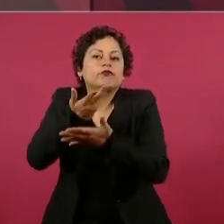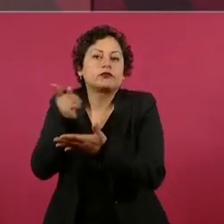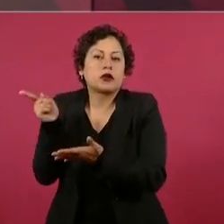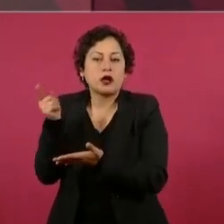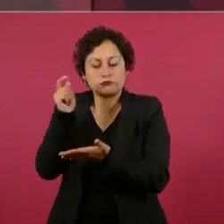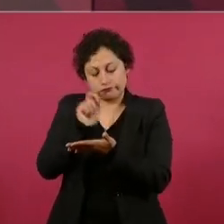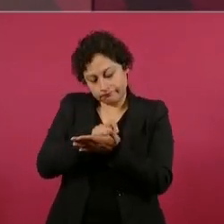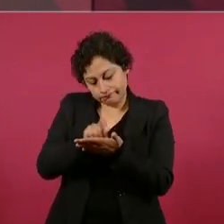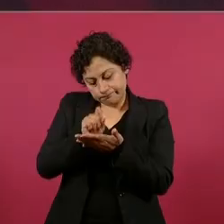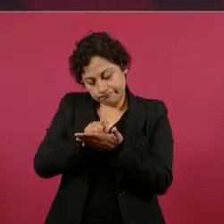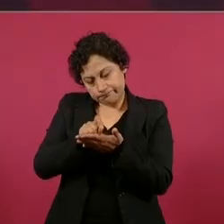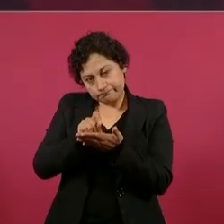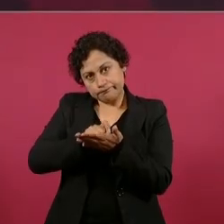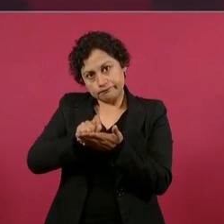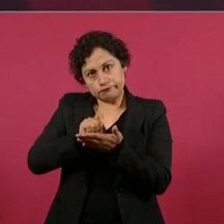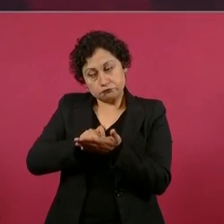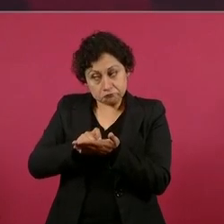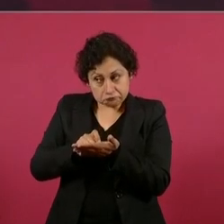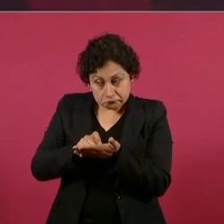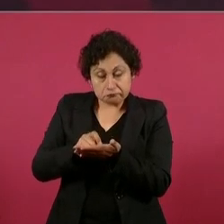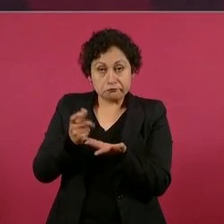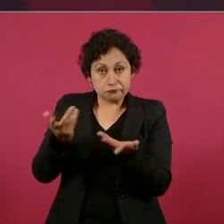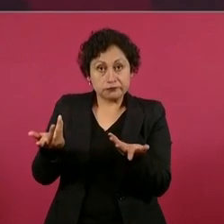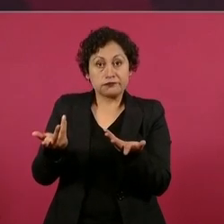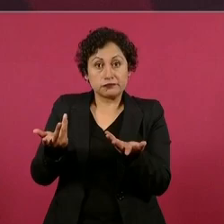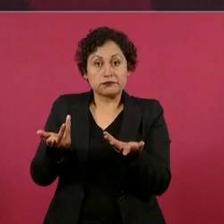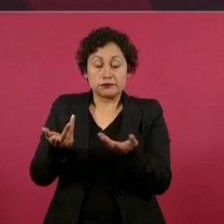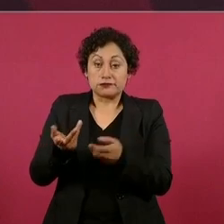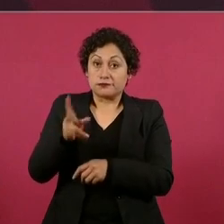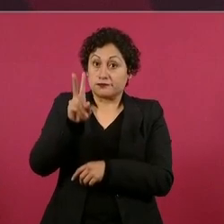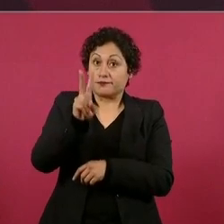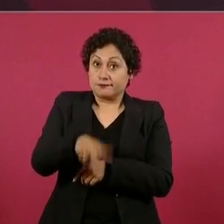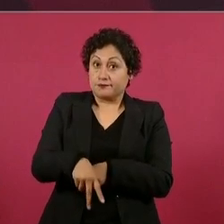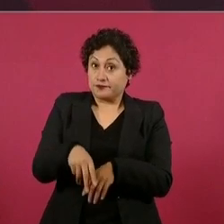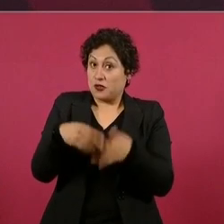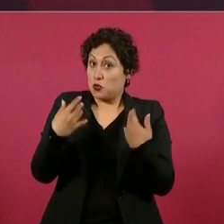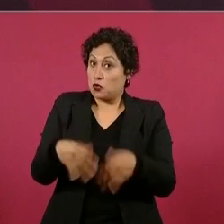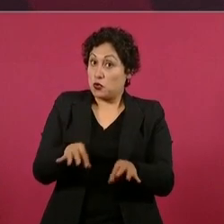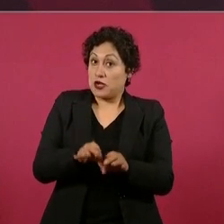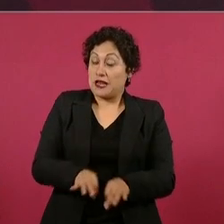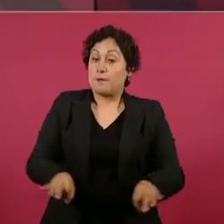Es muy importante que a